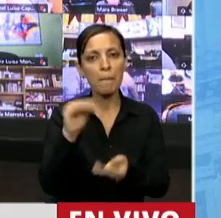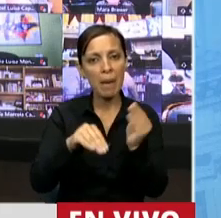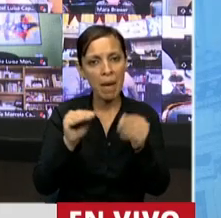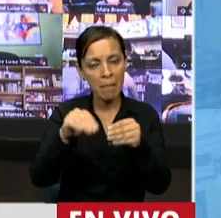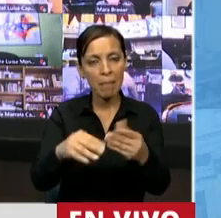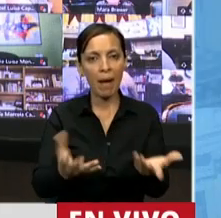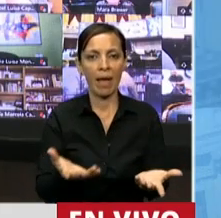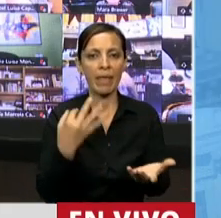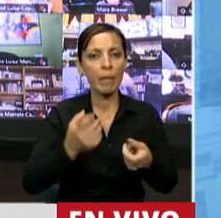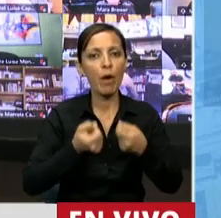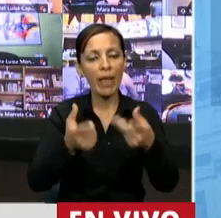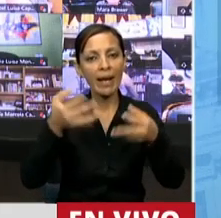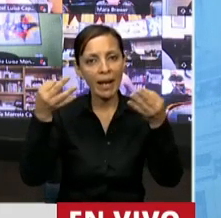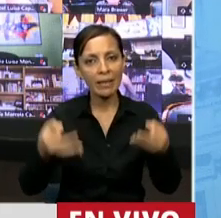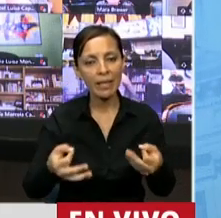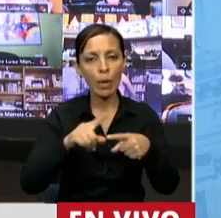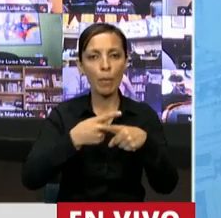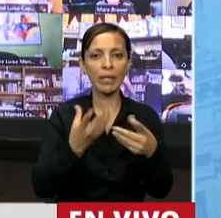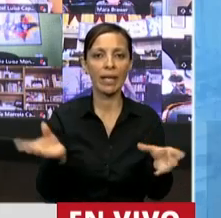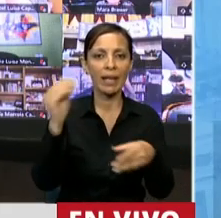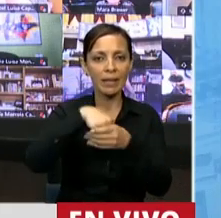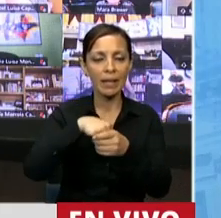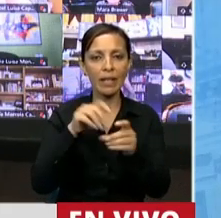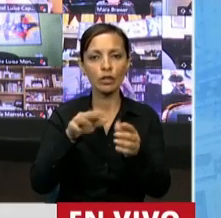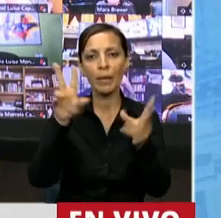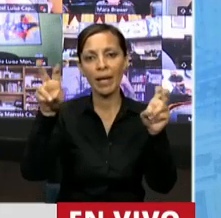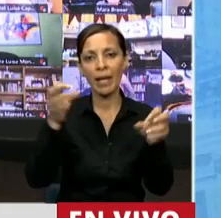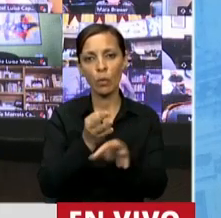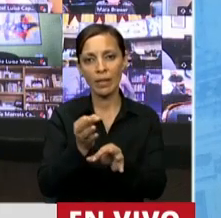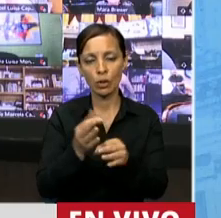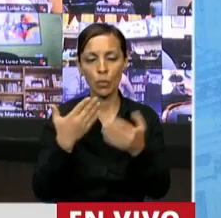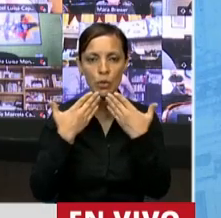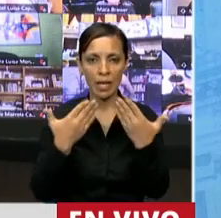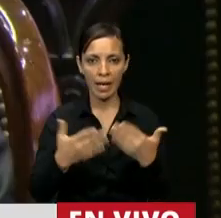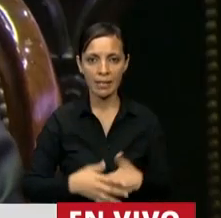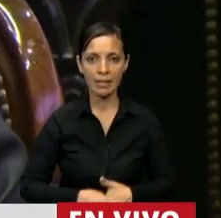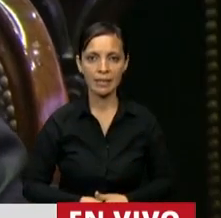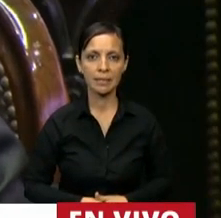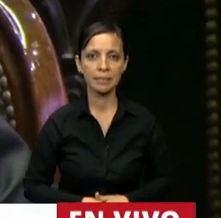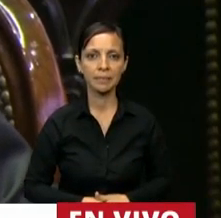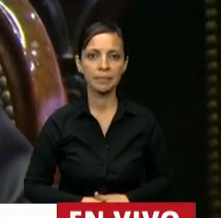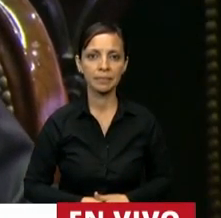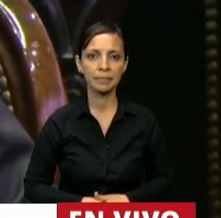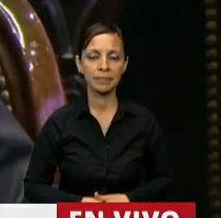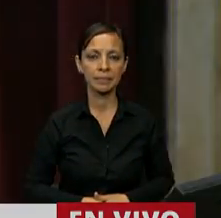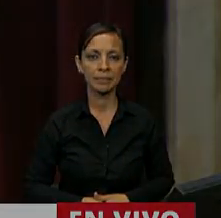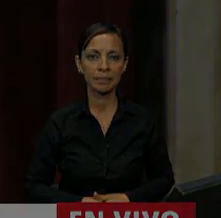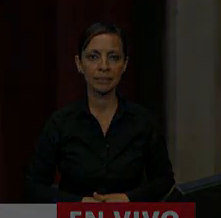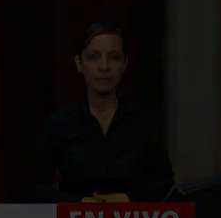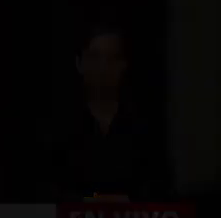garantizar efectivamente una política integral en materia educativa. Muchas gracias. Gracias, diputada.